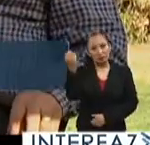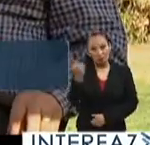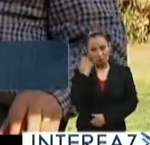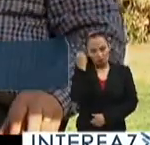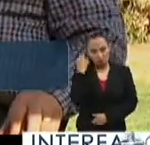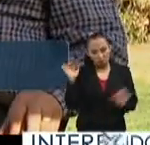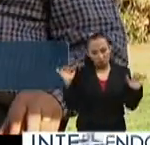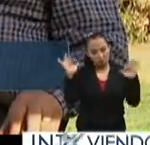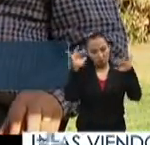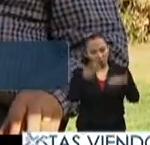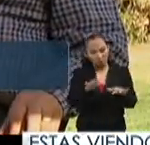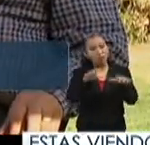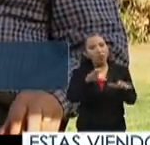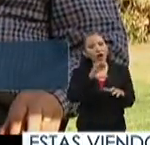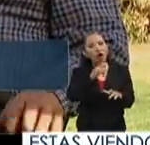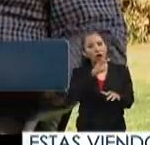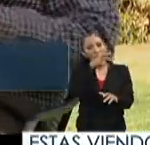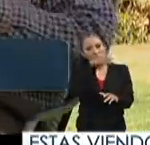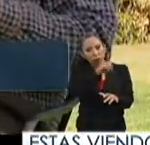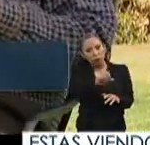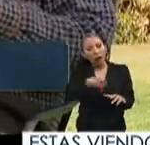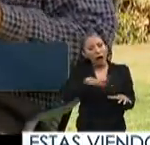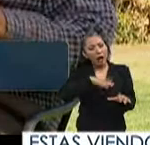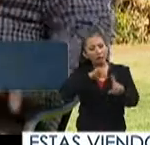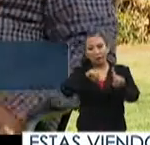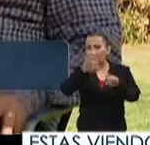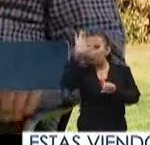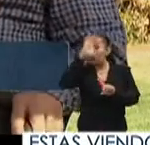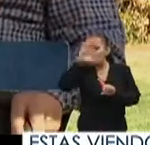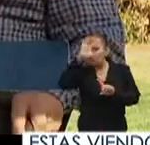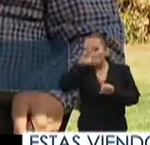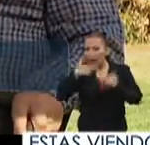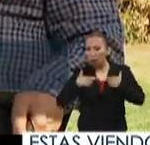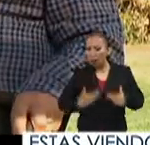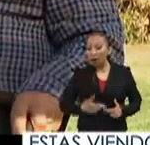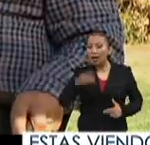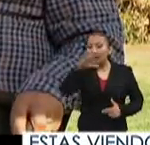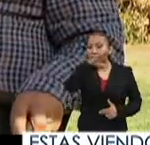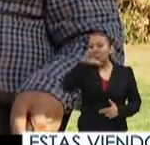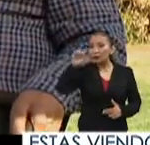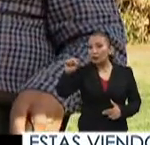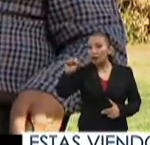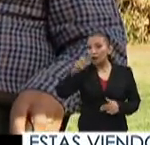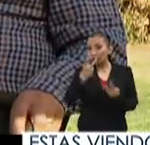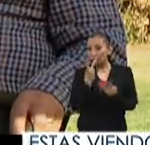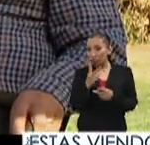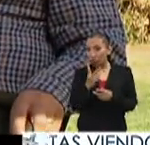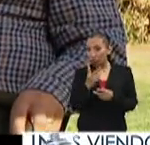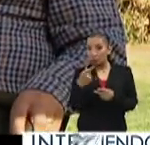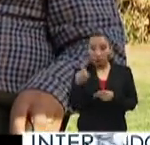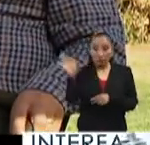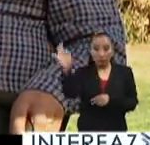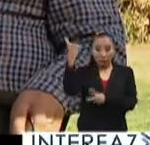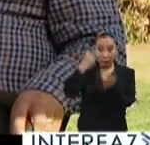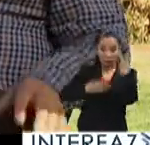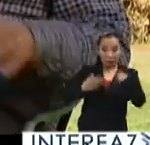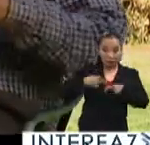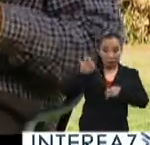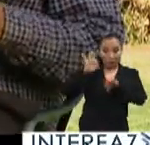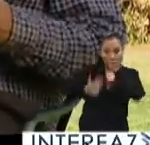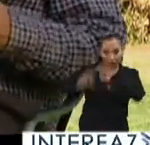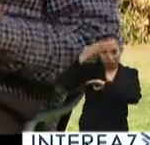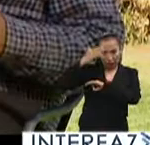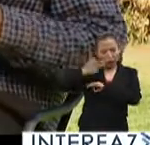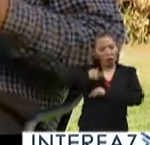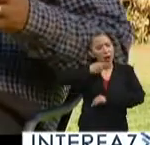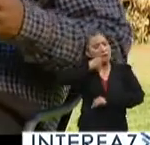Congreso pues caben realmente todas las ciencias humanas y sociales. Pero si viene un físico, dice, yo